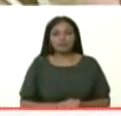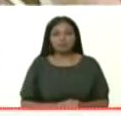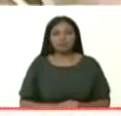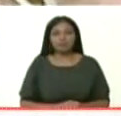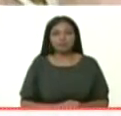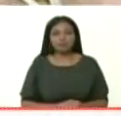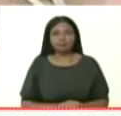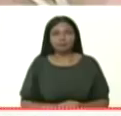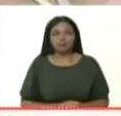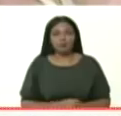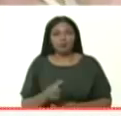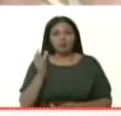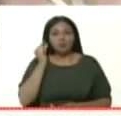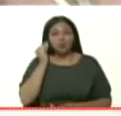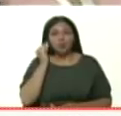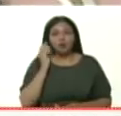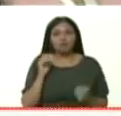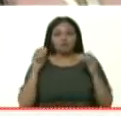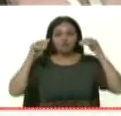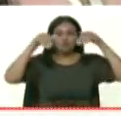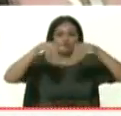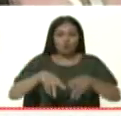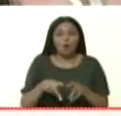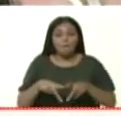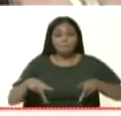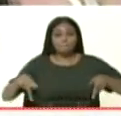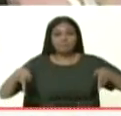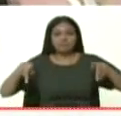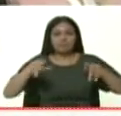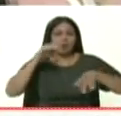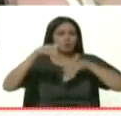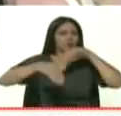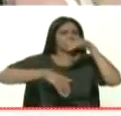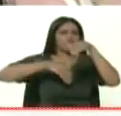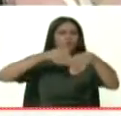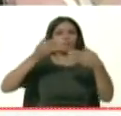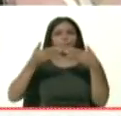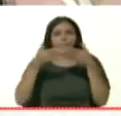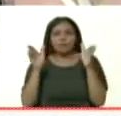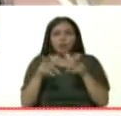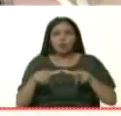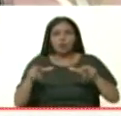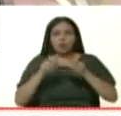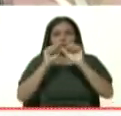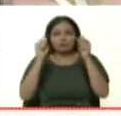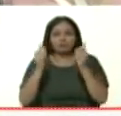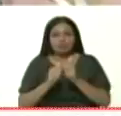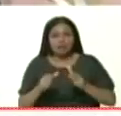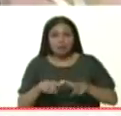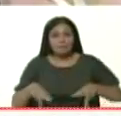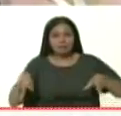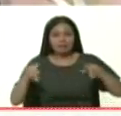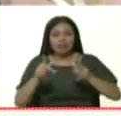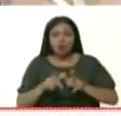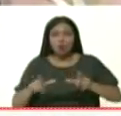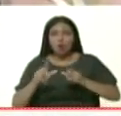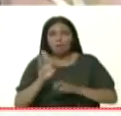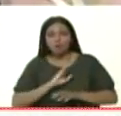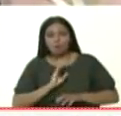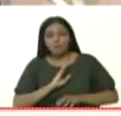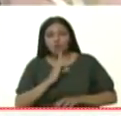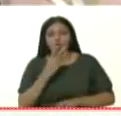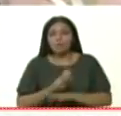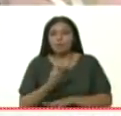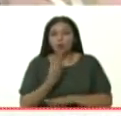Yelitza Santaella, en estos días se lanzó un chapuzón para inaugurar un sistema de piscinas allá en Monagas,